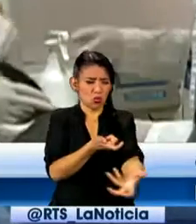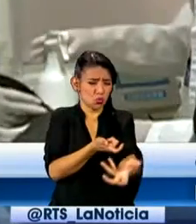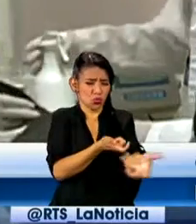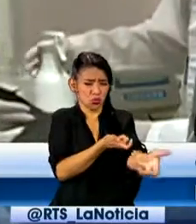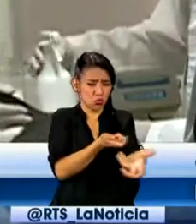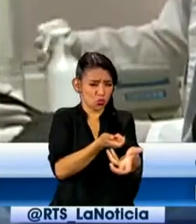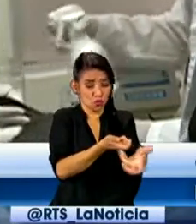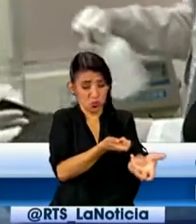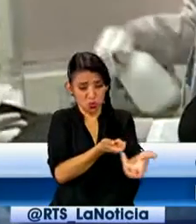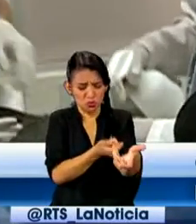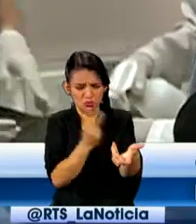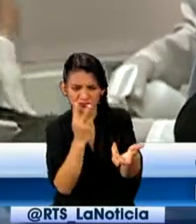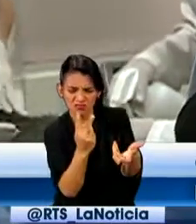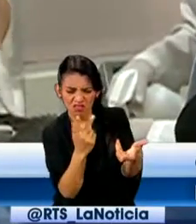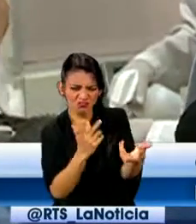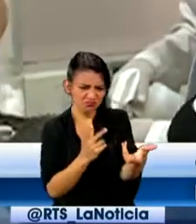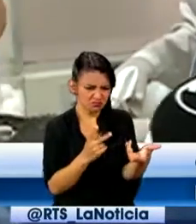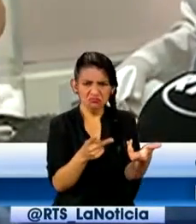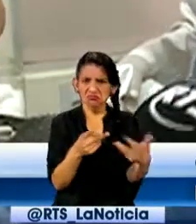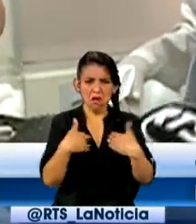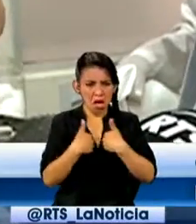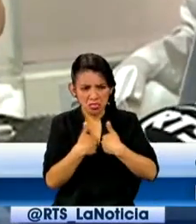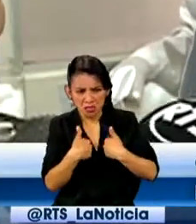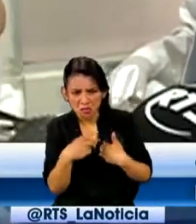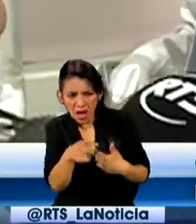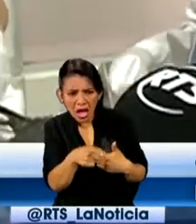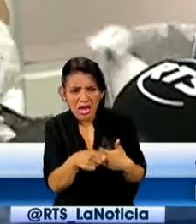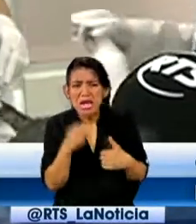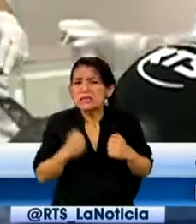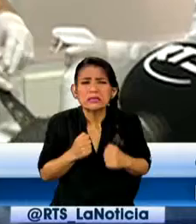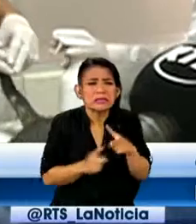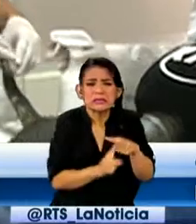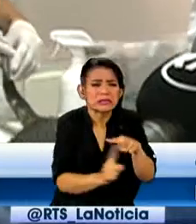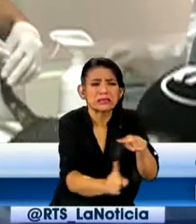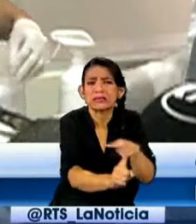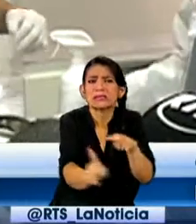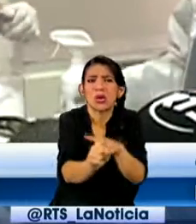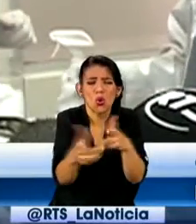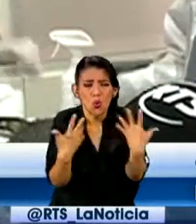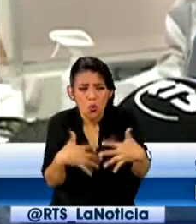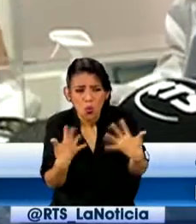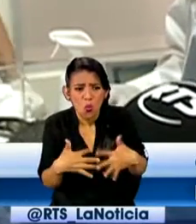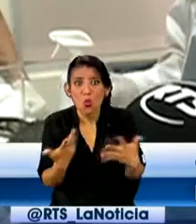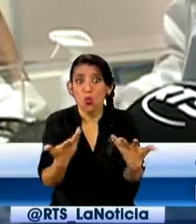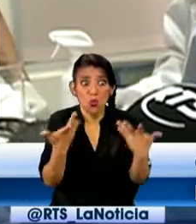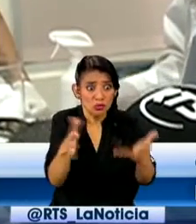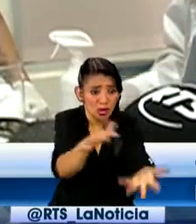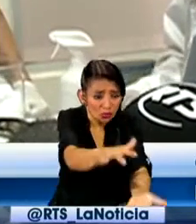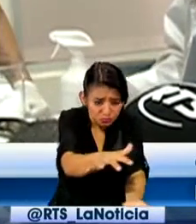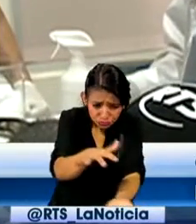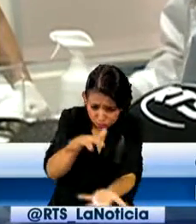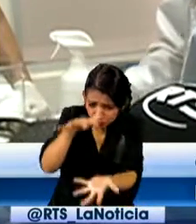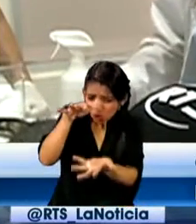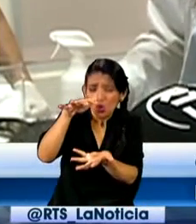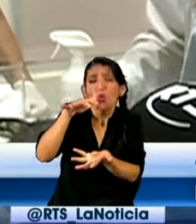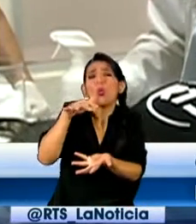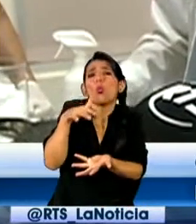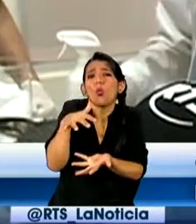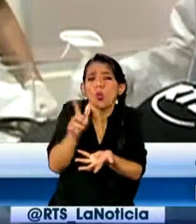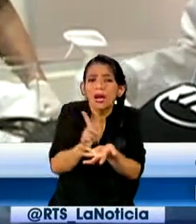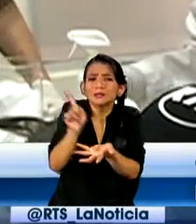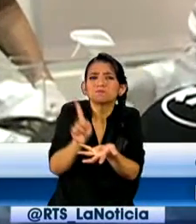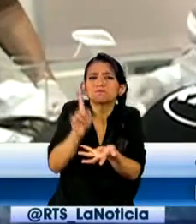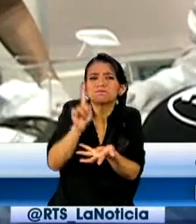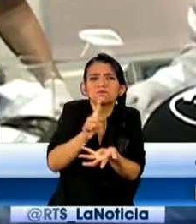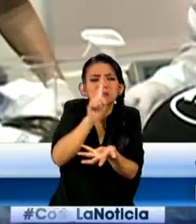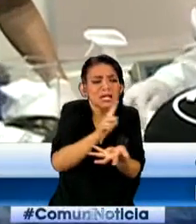pudo observar entre las llamas que un animal escapaba por salvar su vida. Es así que una vez que hizo el rescate, el cuerpo de bomberos